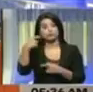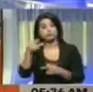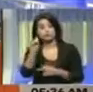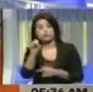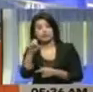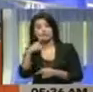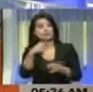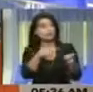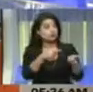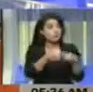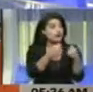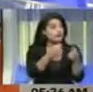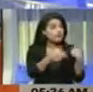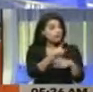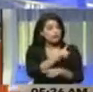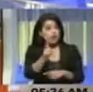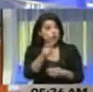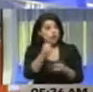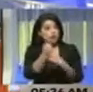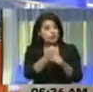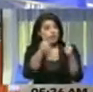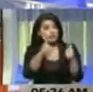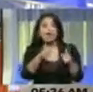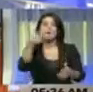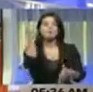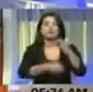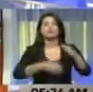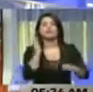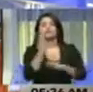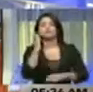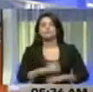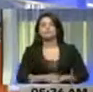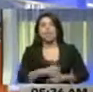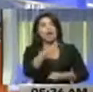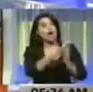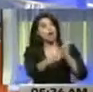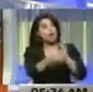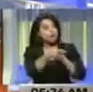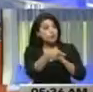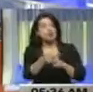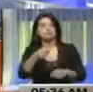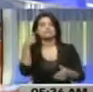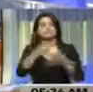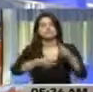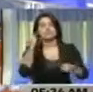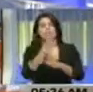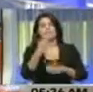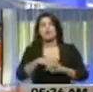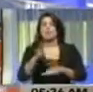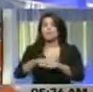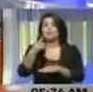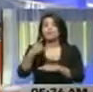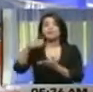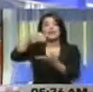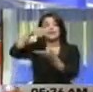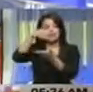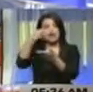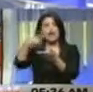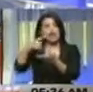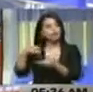las panaderías que no cumplan con la producción y mantengan las colas? Porque está garantizado el trigo panadero, ha sido así